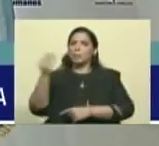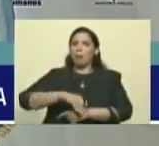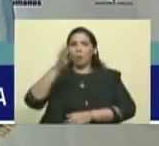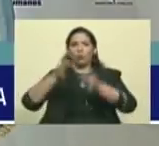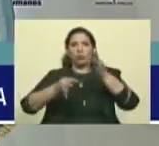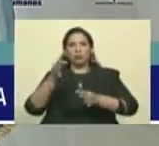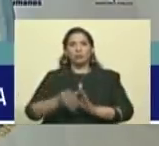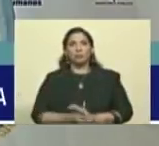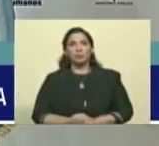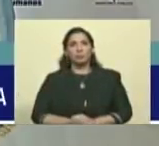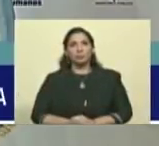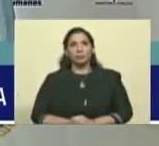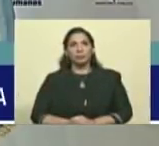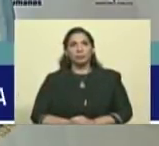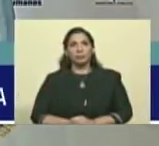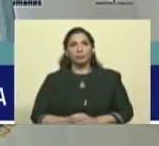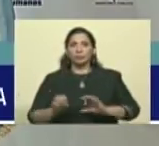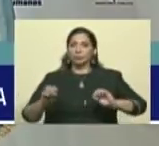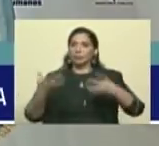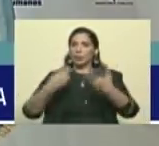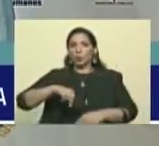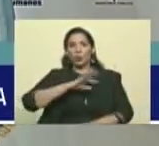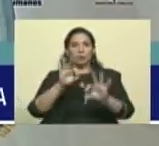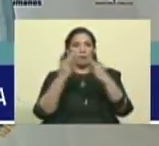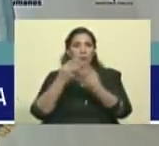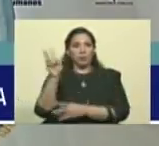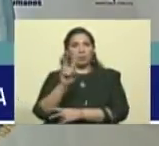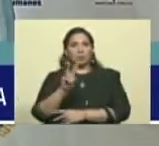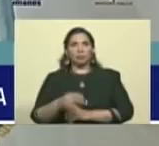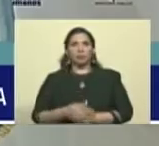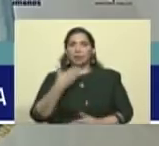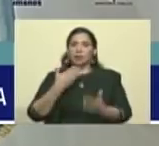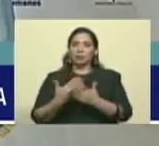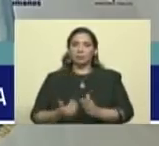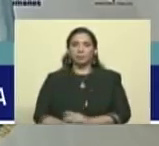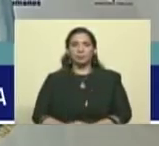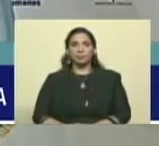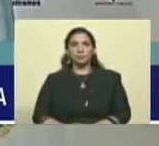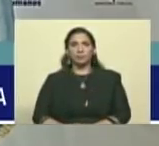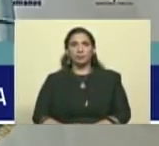y más justicia. Y salvación a nuestra familia venezolana. Muchas gracias.